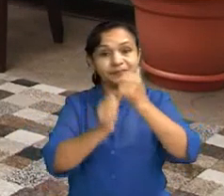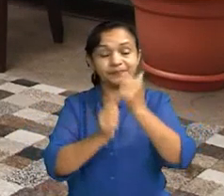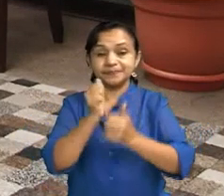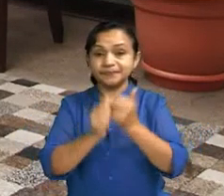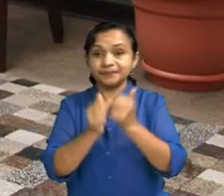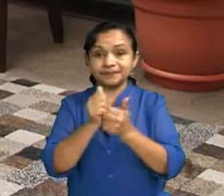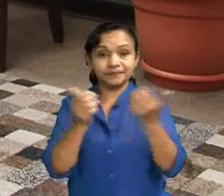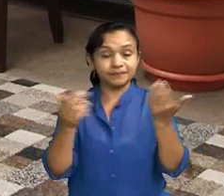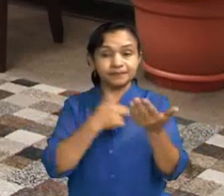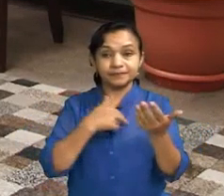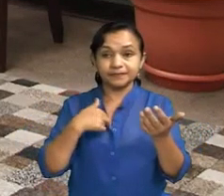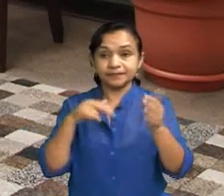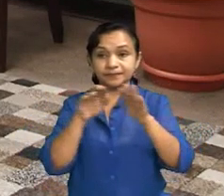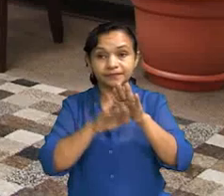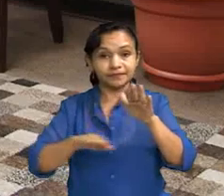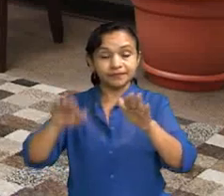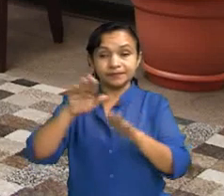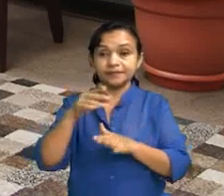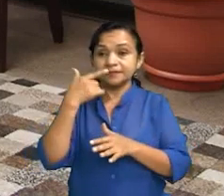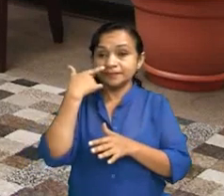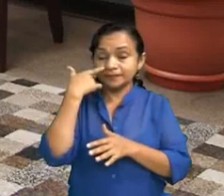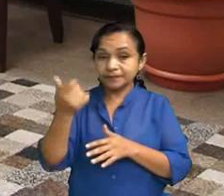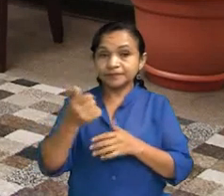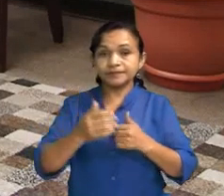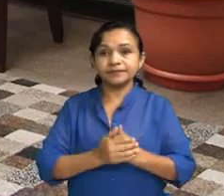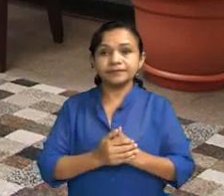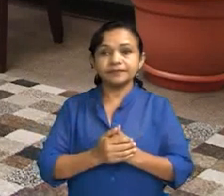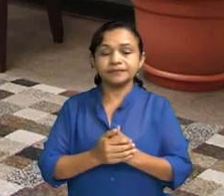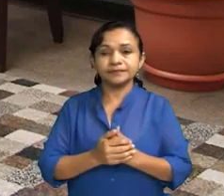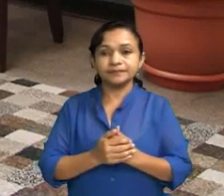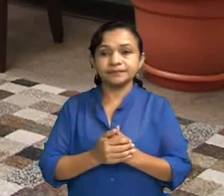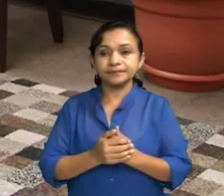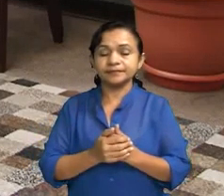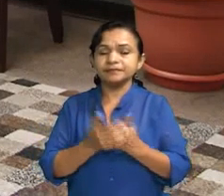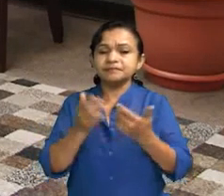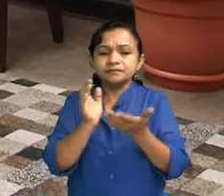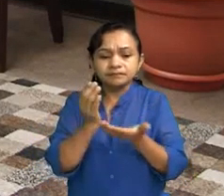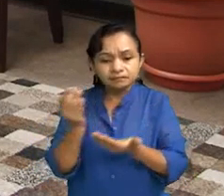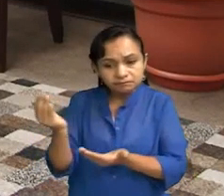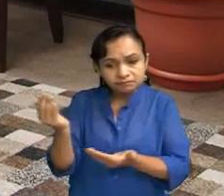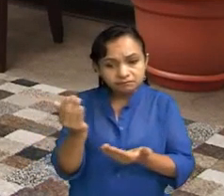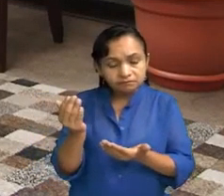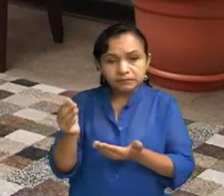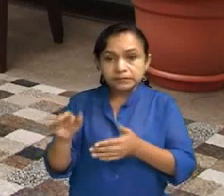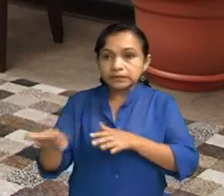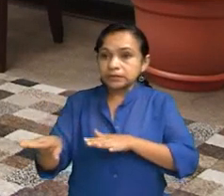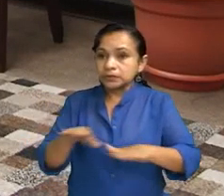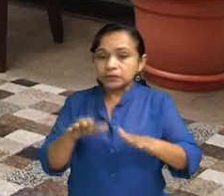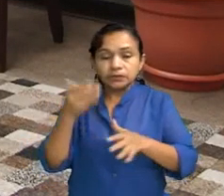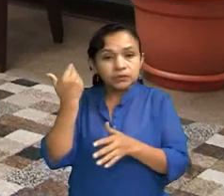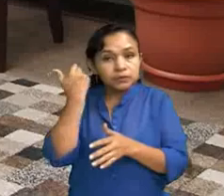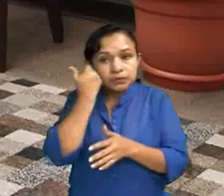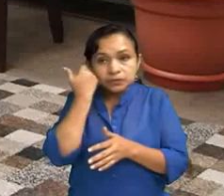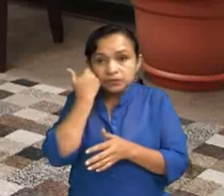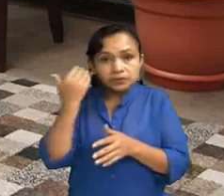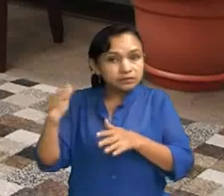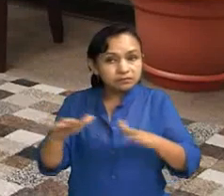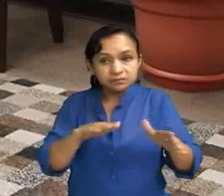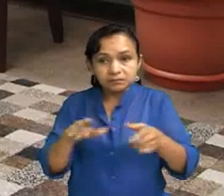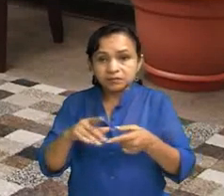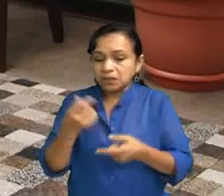gente mayormente así lo conoce, la columna. Entonces, ¿qué es lo que presenta el niño? El niño nos puede presentar fiebre, nos puede